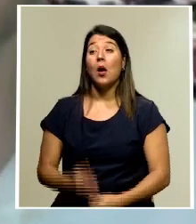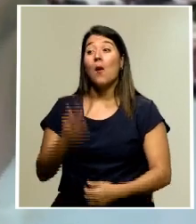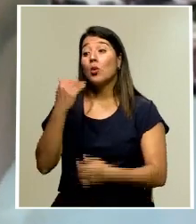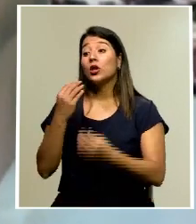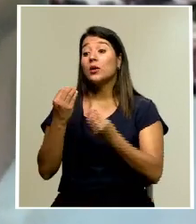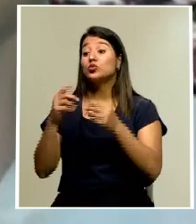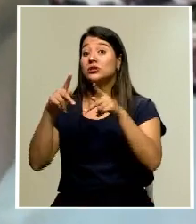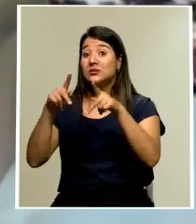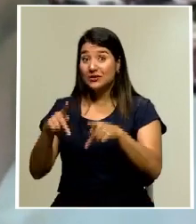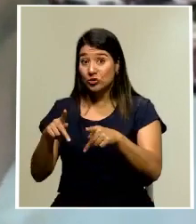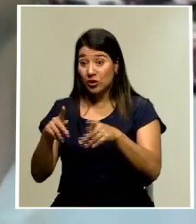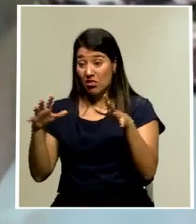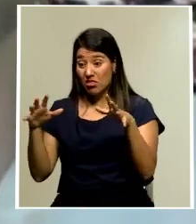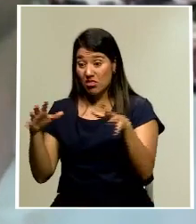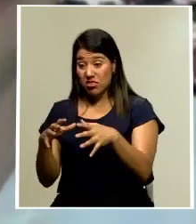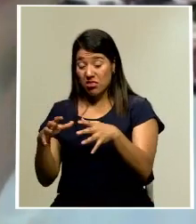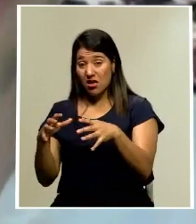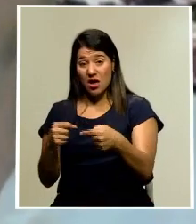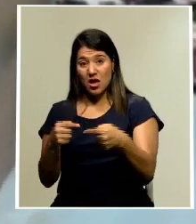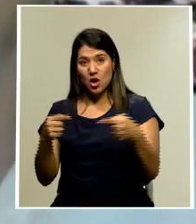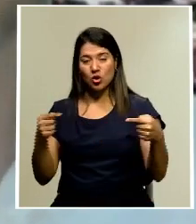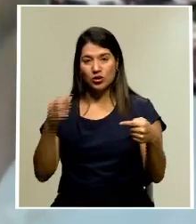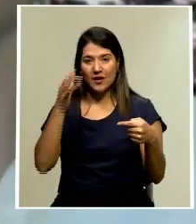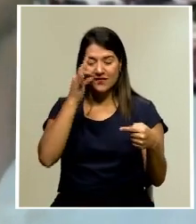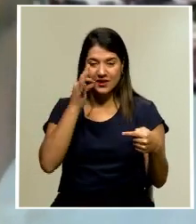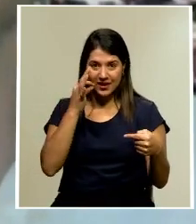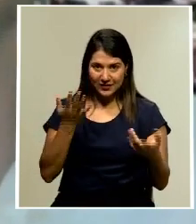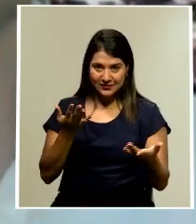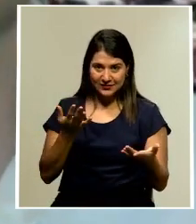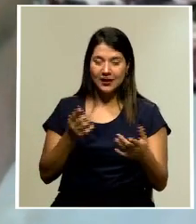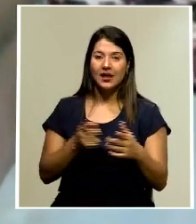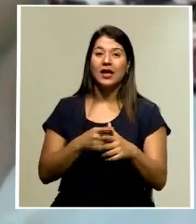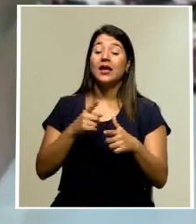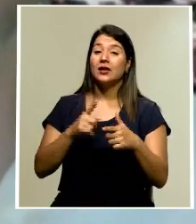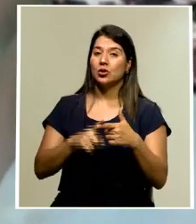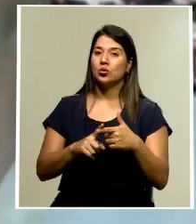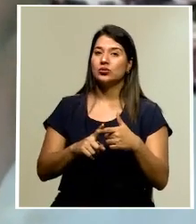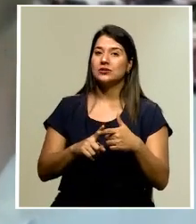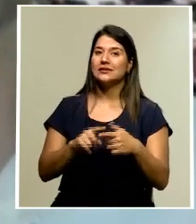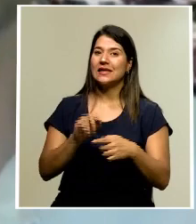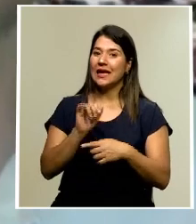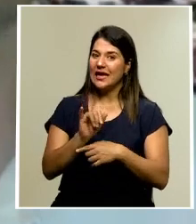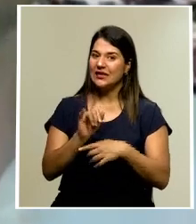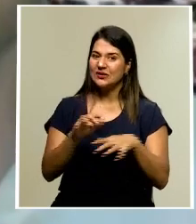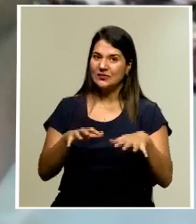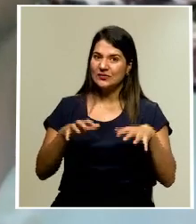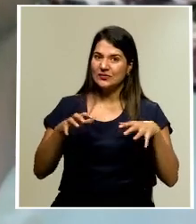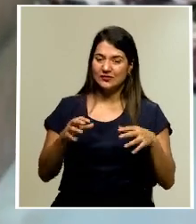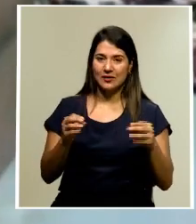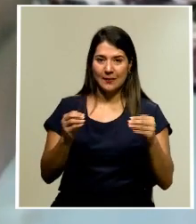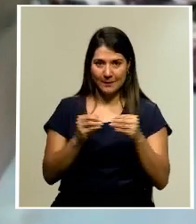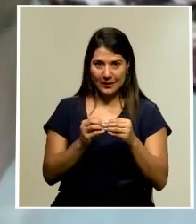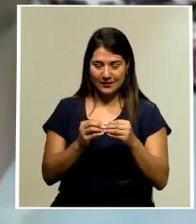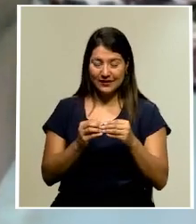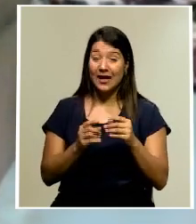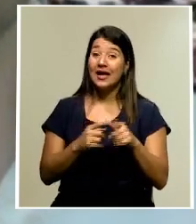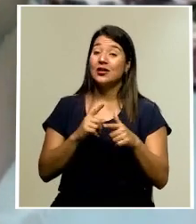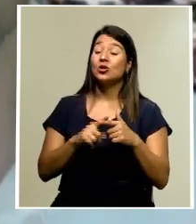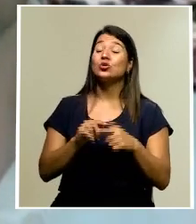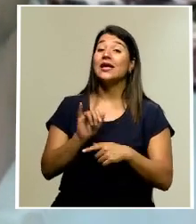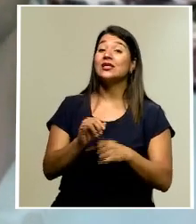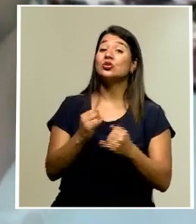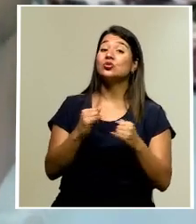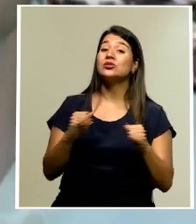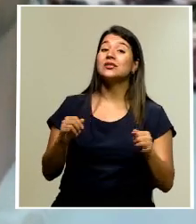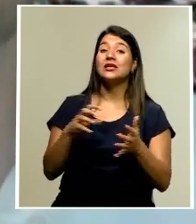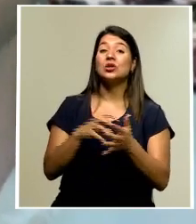lo que hace es precisamente polarizar, eso lo que hace es enardecer el tema de los ánimos, ¿verdad? Las pasiones, y esto sin duda alguna